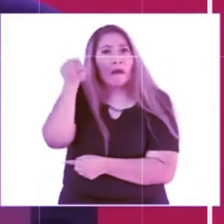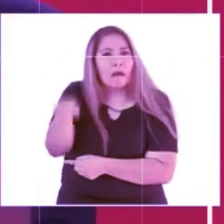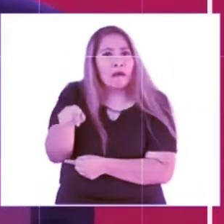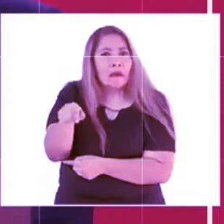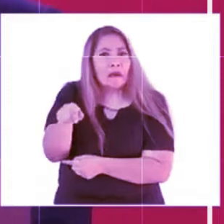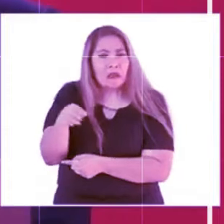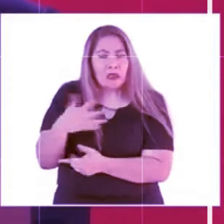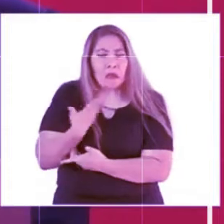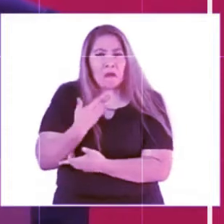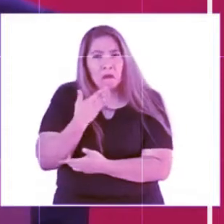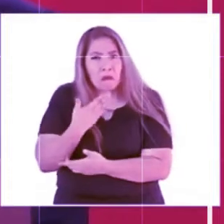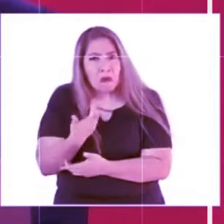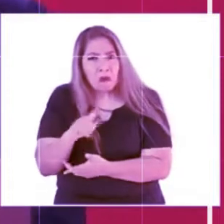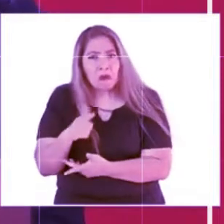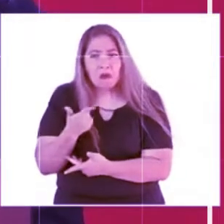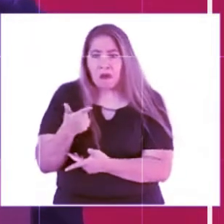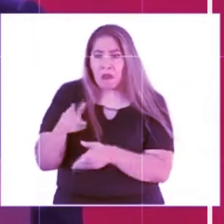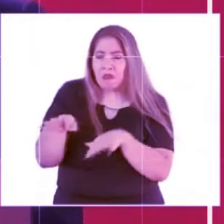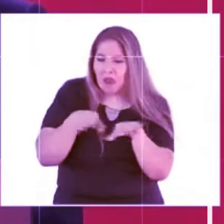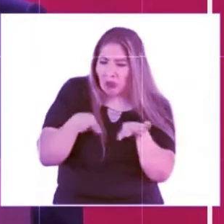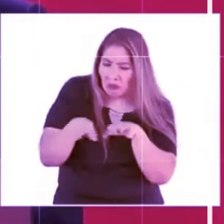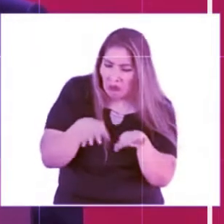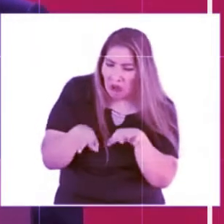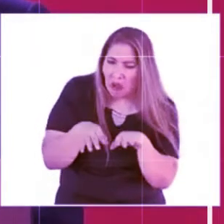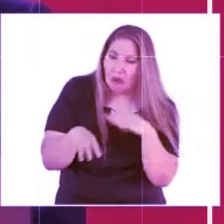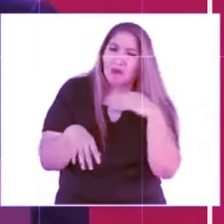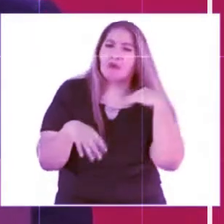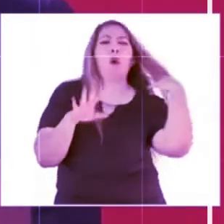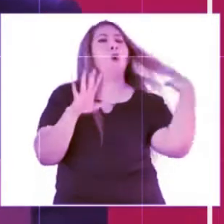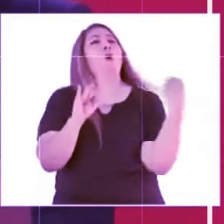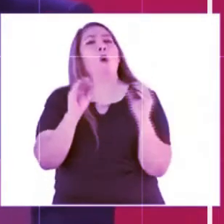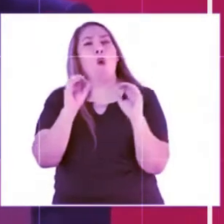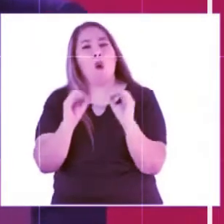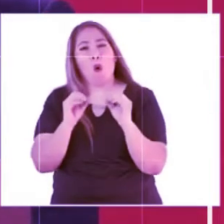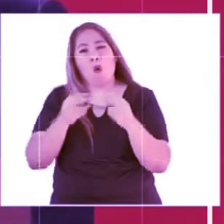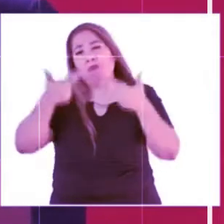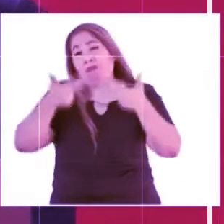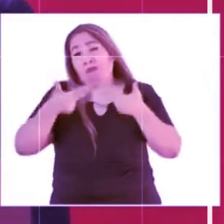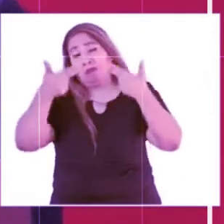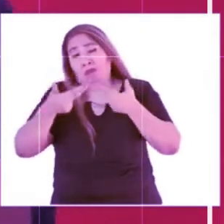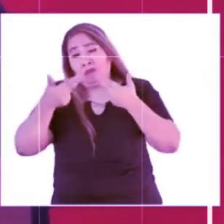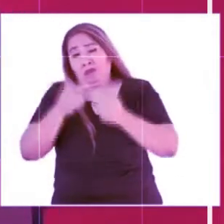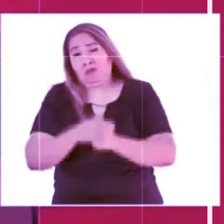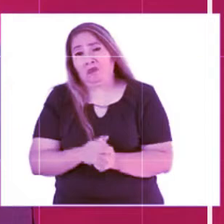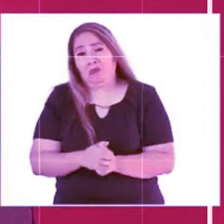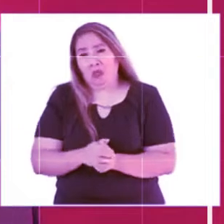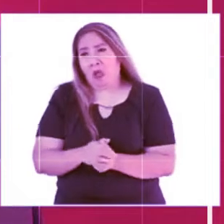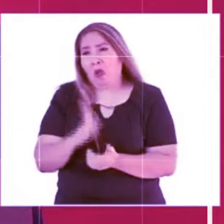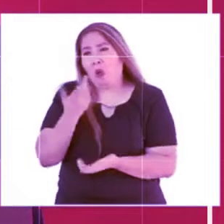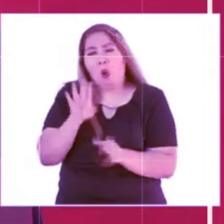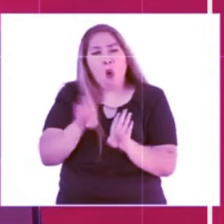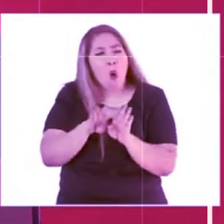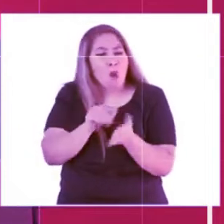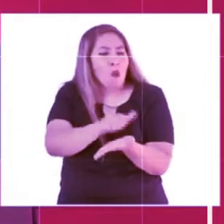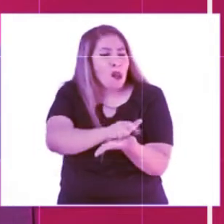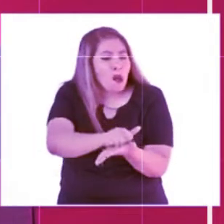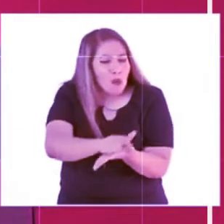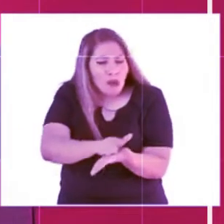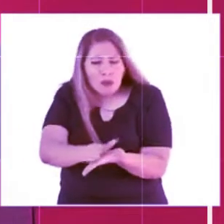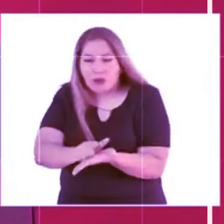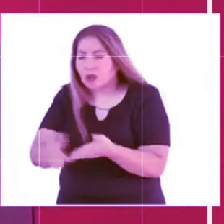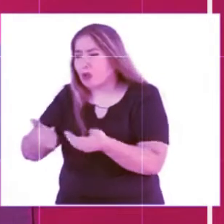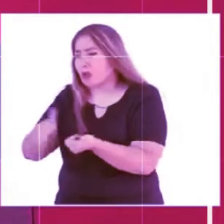haberse apropiado de las fuentes de trabajo y de tener comercios, lavanderías,